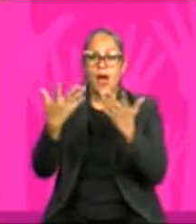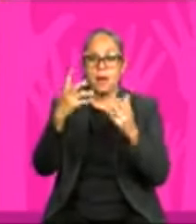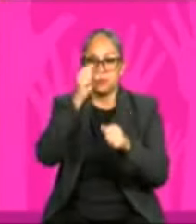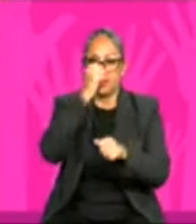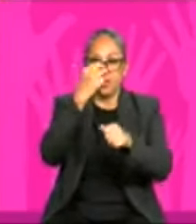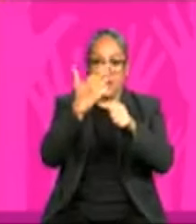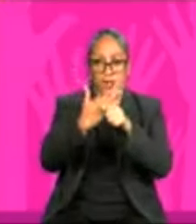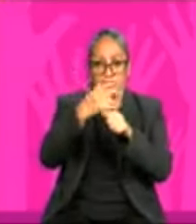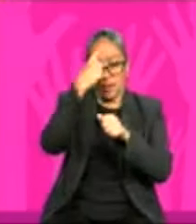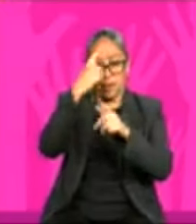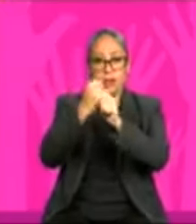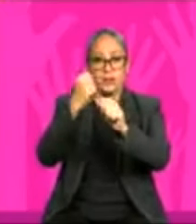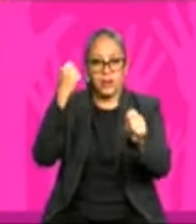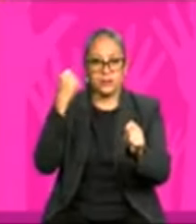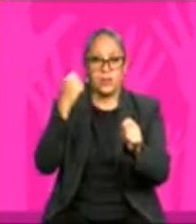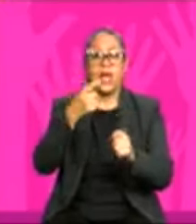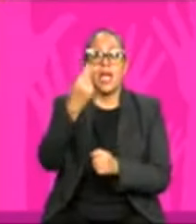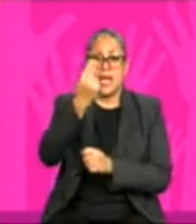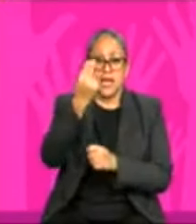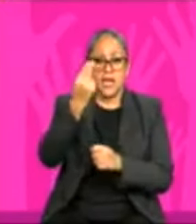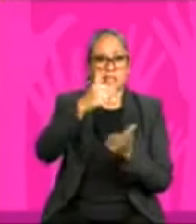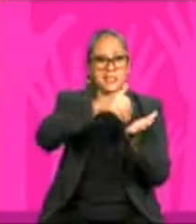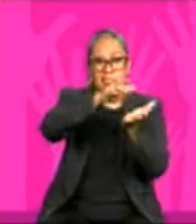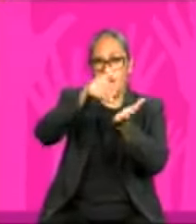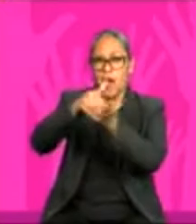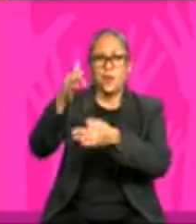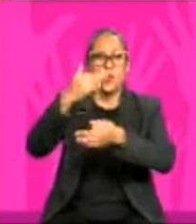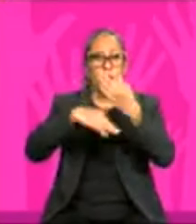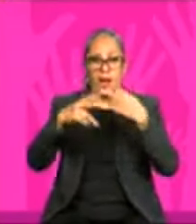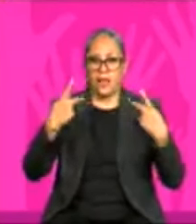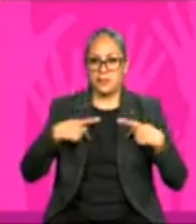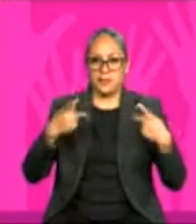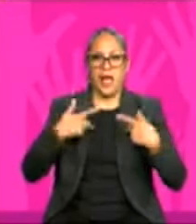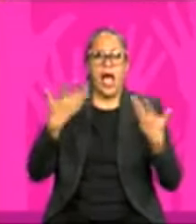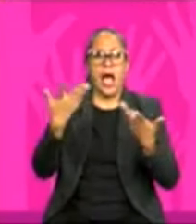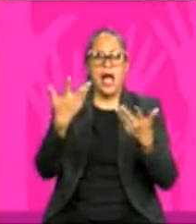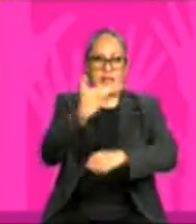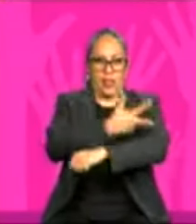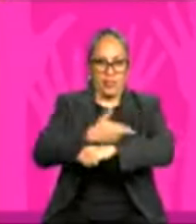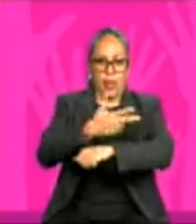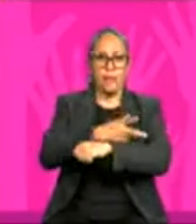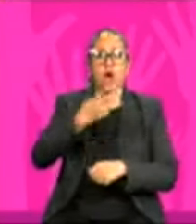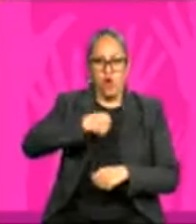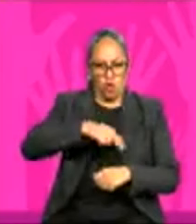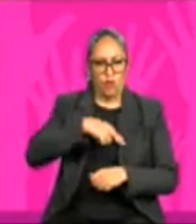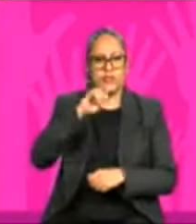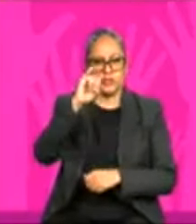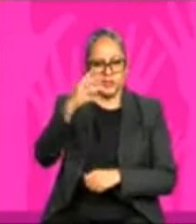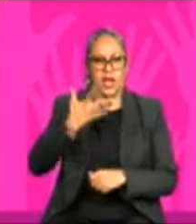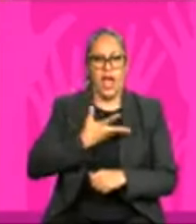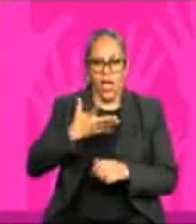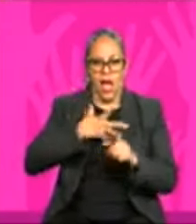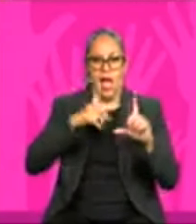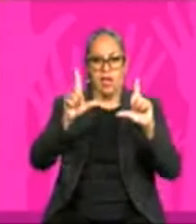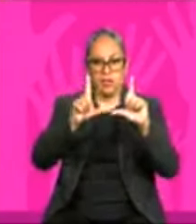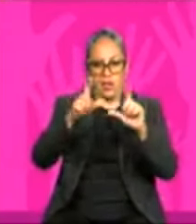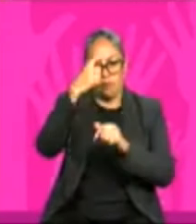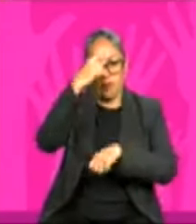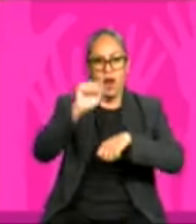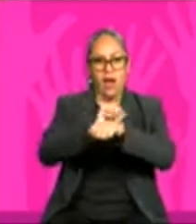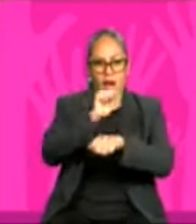Movilidad y Transporte. Sacaremos a todos los coyotes. Con nosotros sí habrá placas y tarjetas de circulación. A